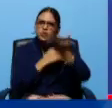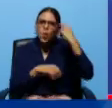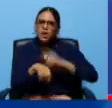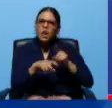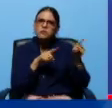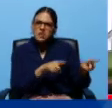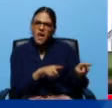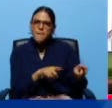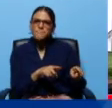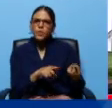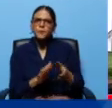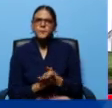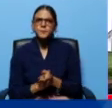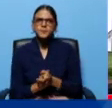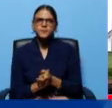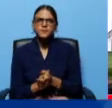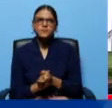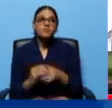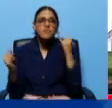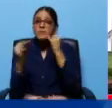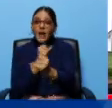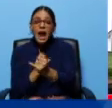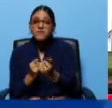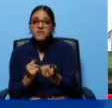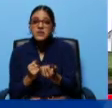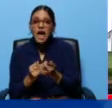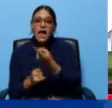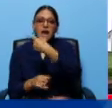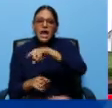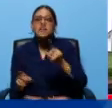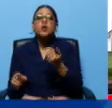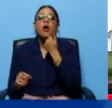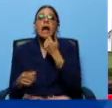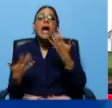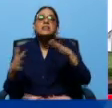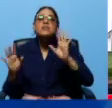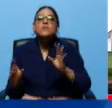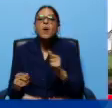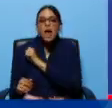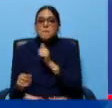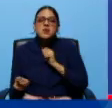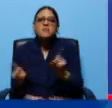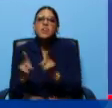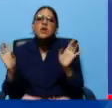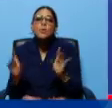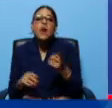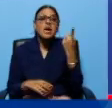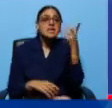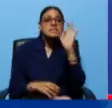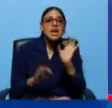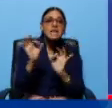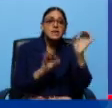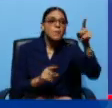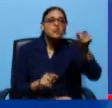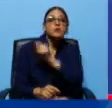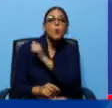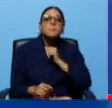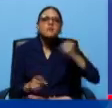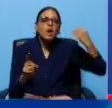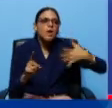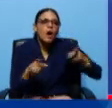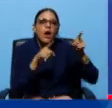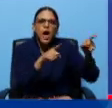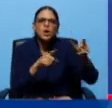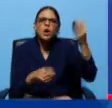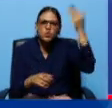¿Ah? Al final era semi-privatizada y el 60% era privatizada. ¿Tú